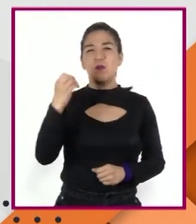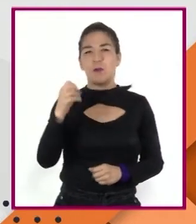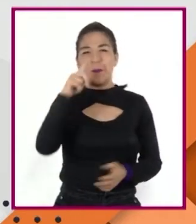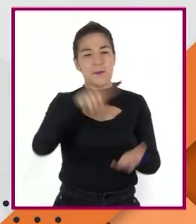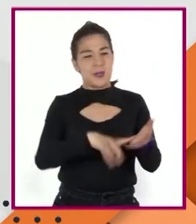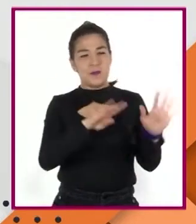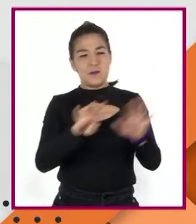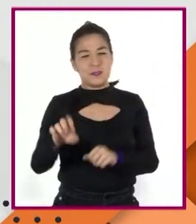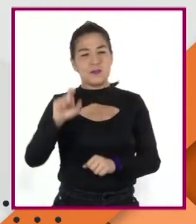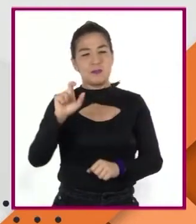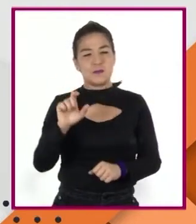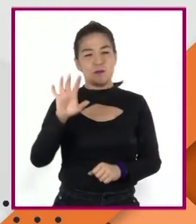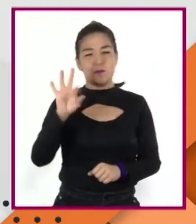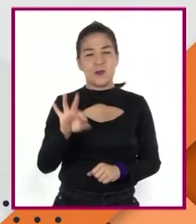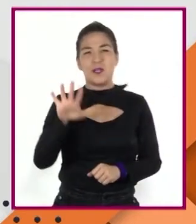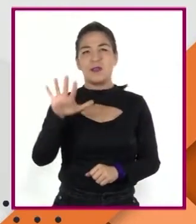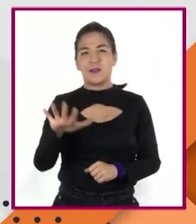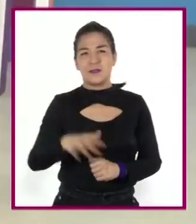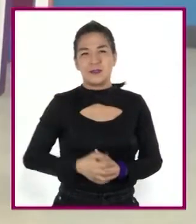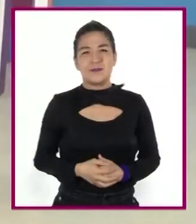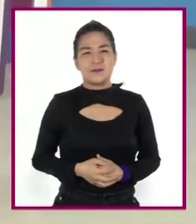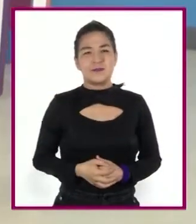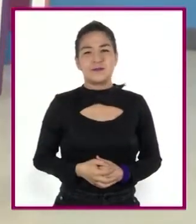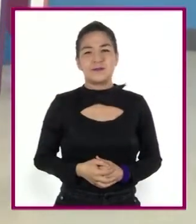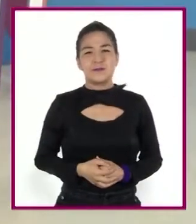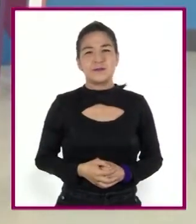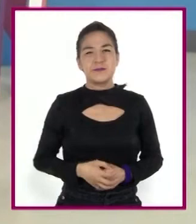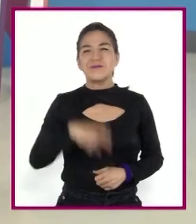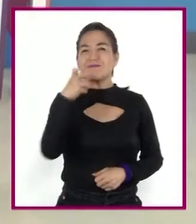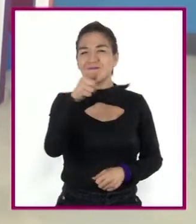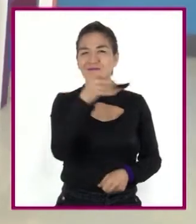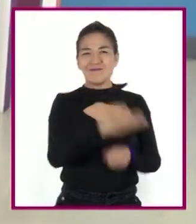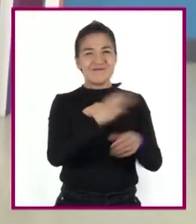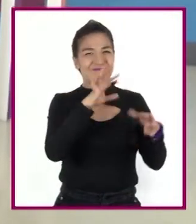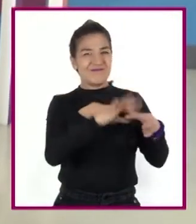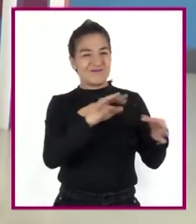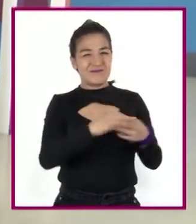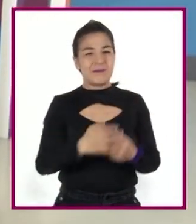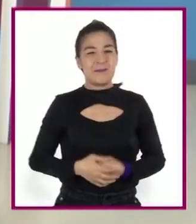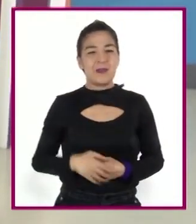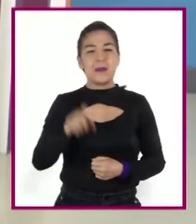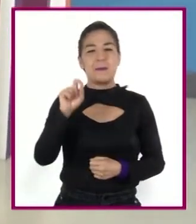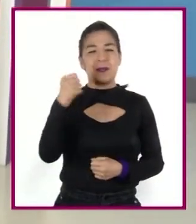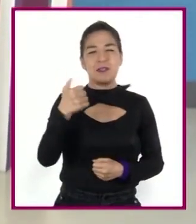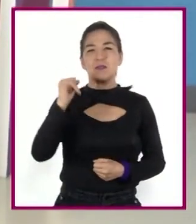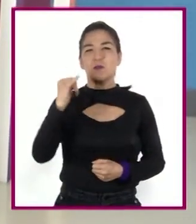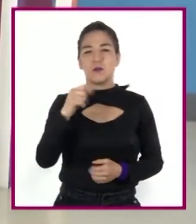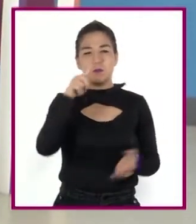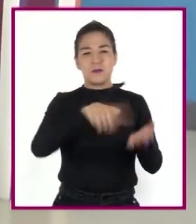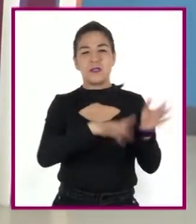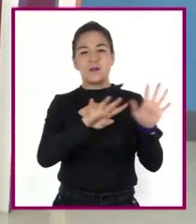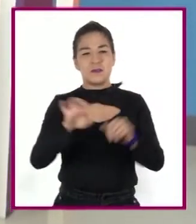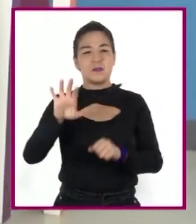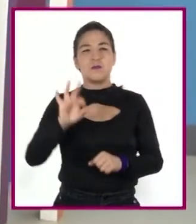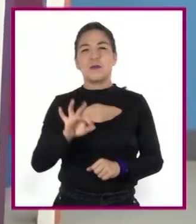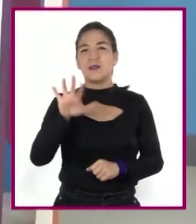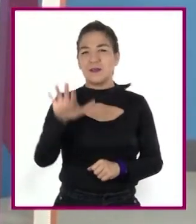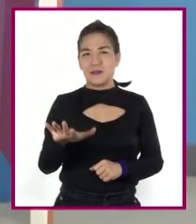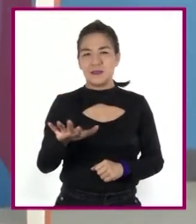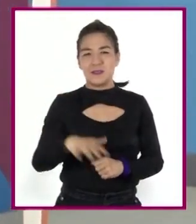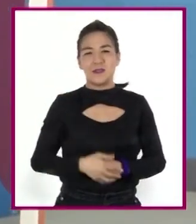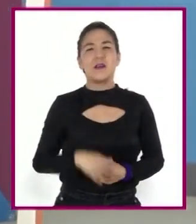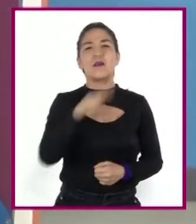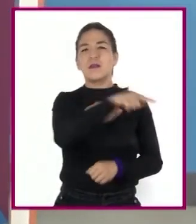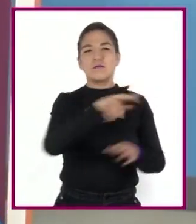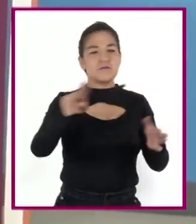de 1945. Como mencionamos, el 26 de junio de 1945